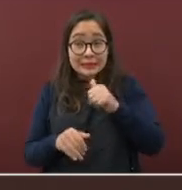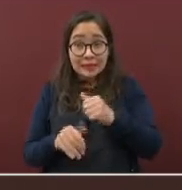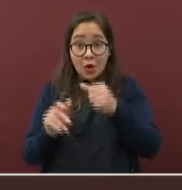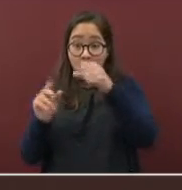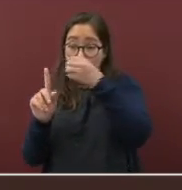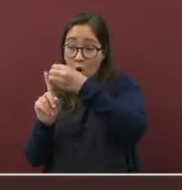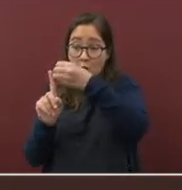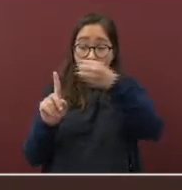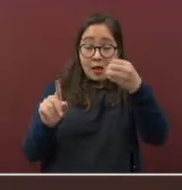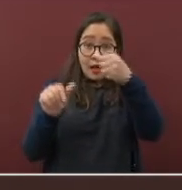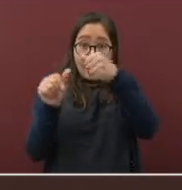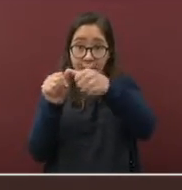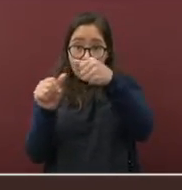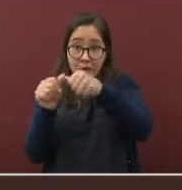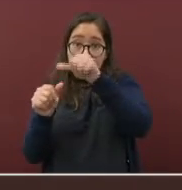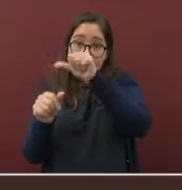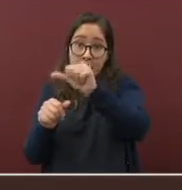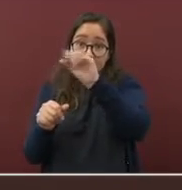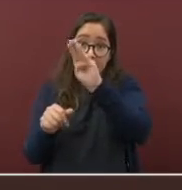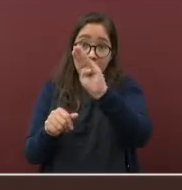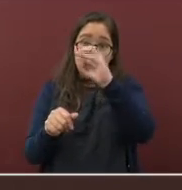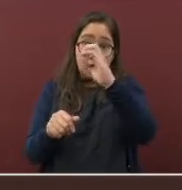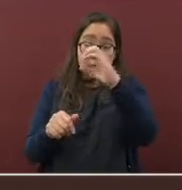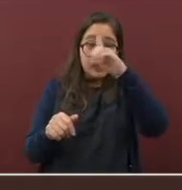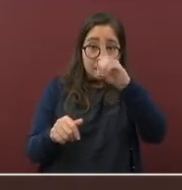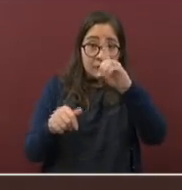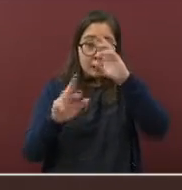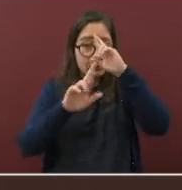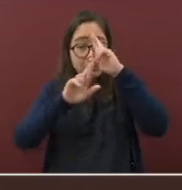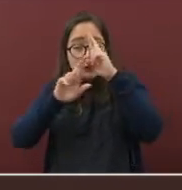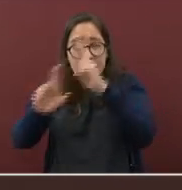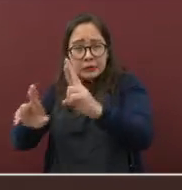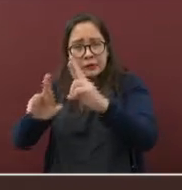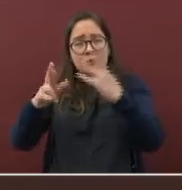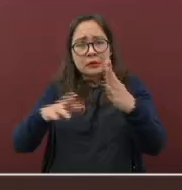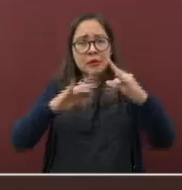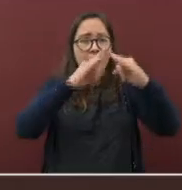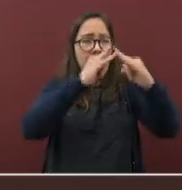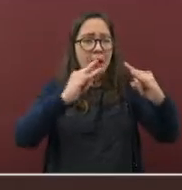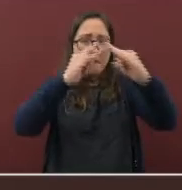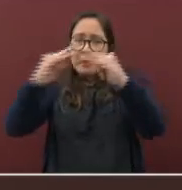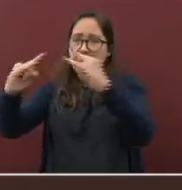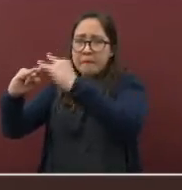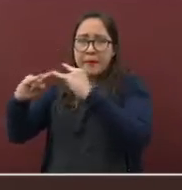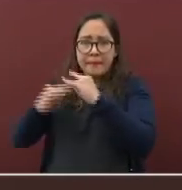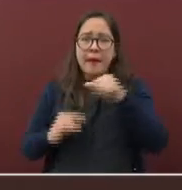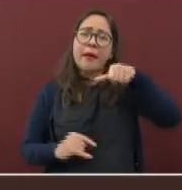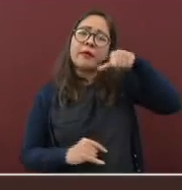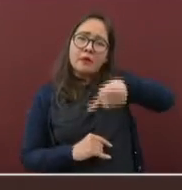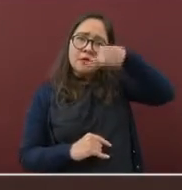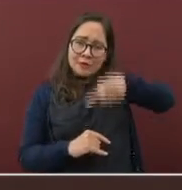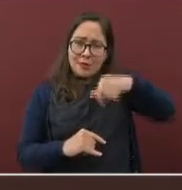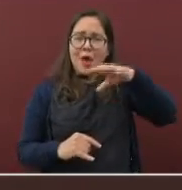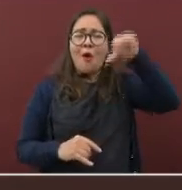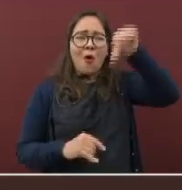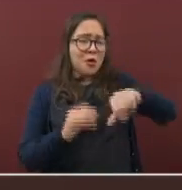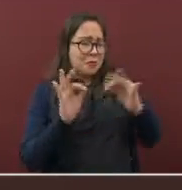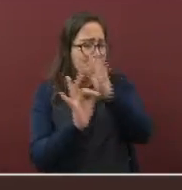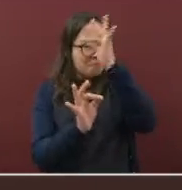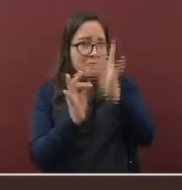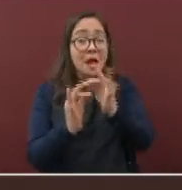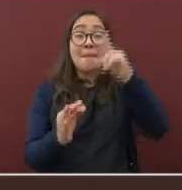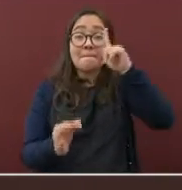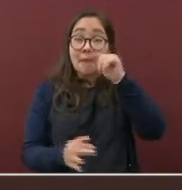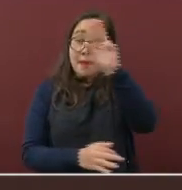y el trabajo de cada uno de los 16 módulos como hoy exitosamente se llevó a cabo mañana miércoles